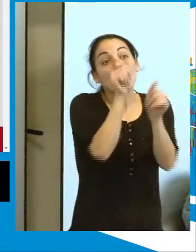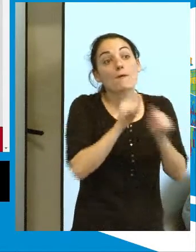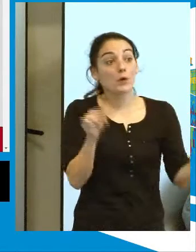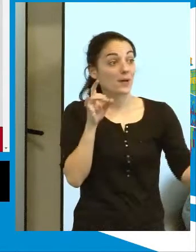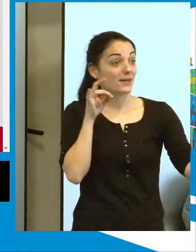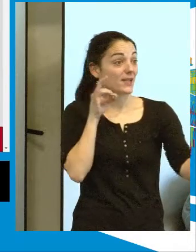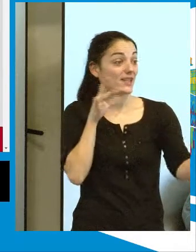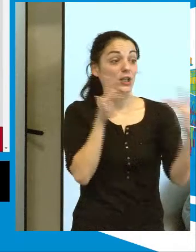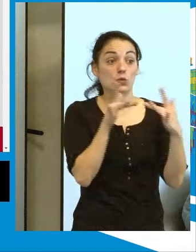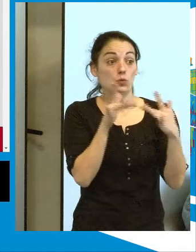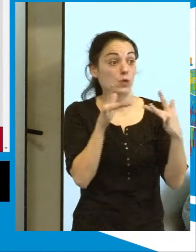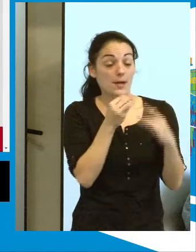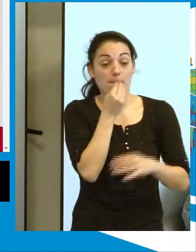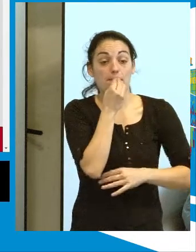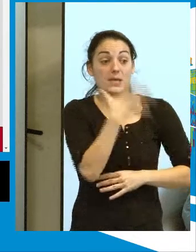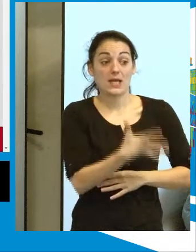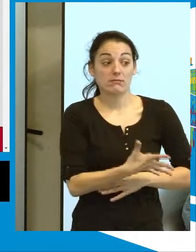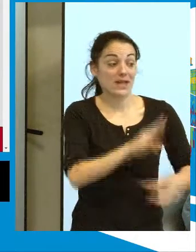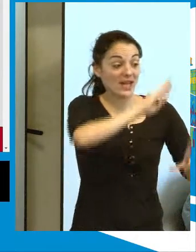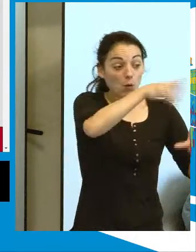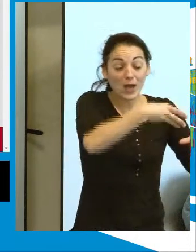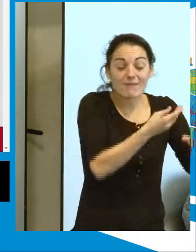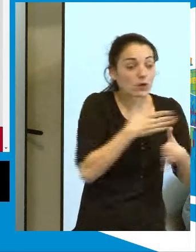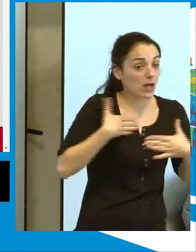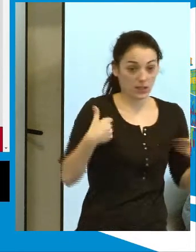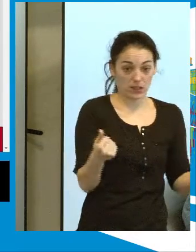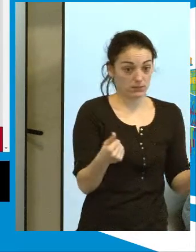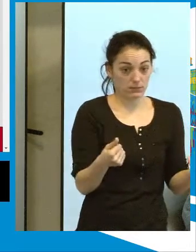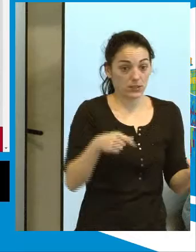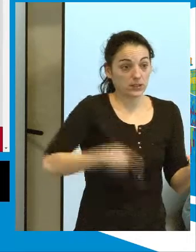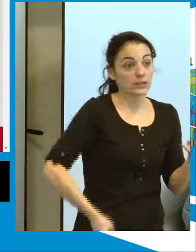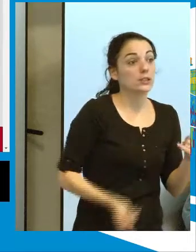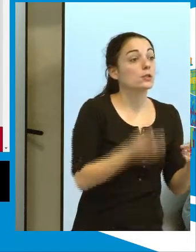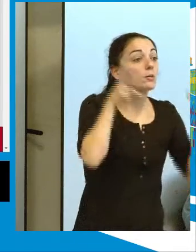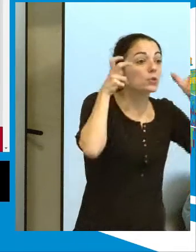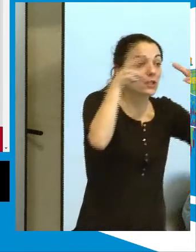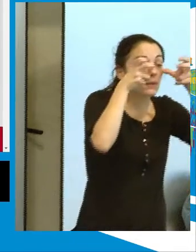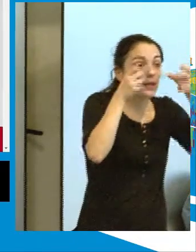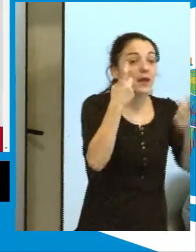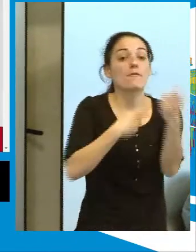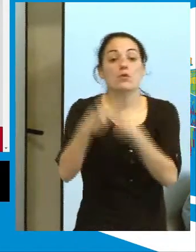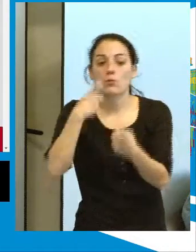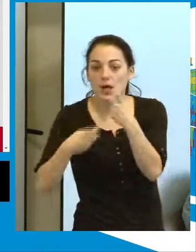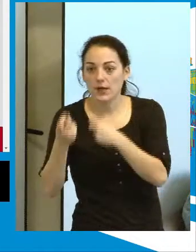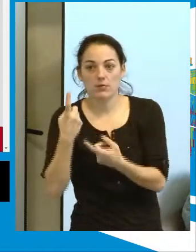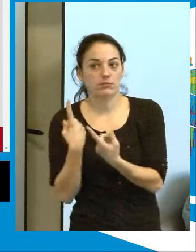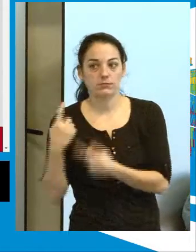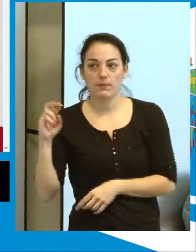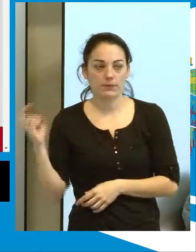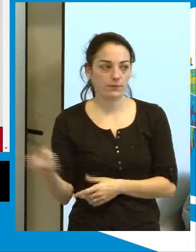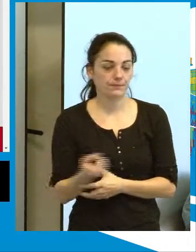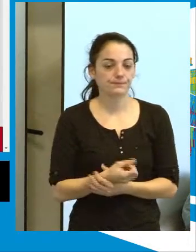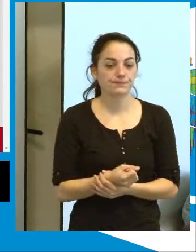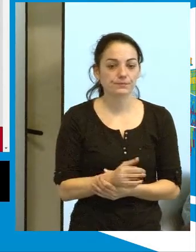con cualquier elemento que podamos encontrar en la web. Multimedia, formularios, etcétera, etcétera. Vamos a